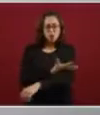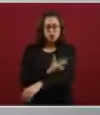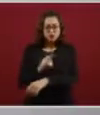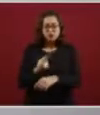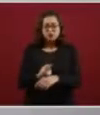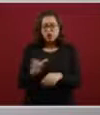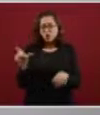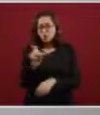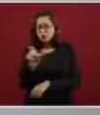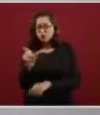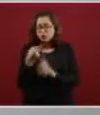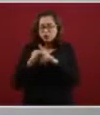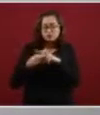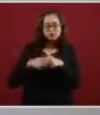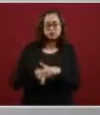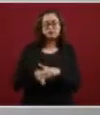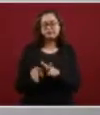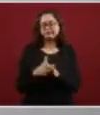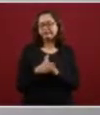En la reforma,